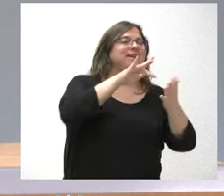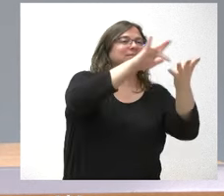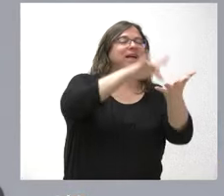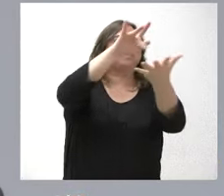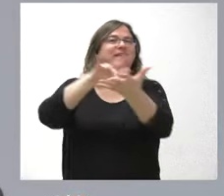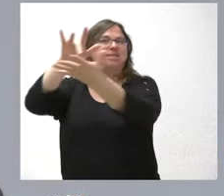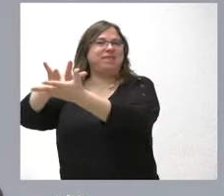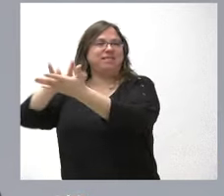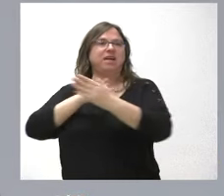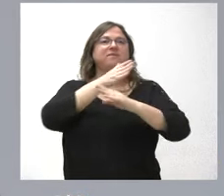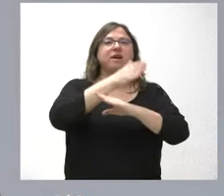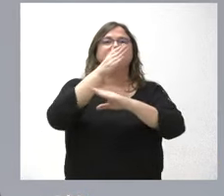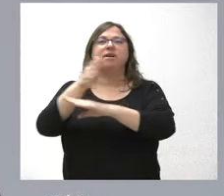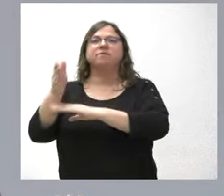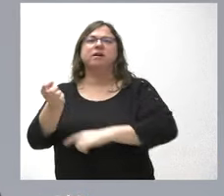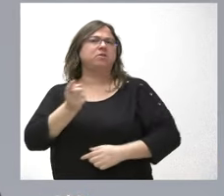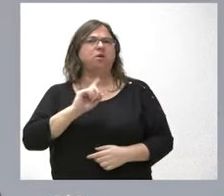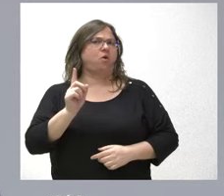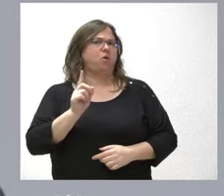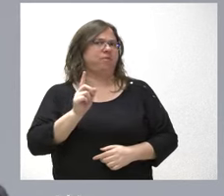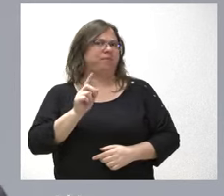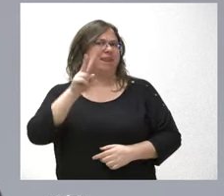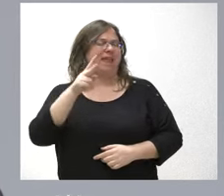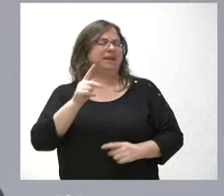No, en principio es el reconocimiento de una realidad